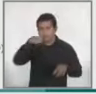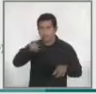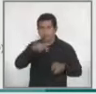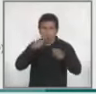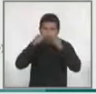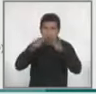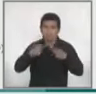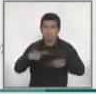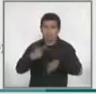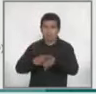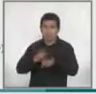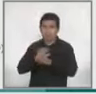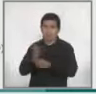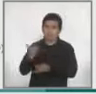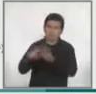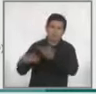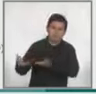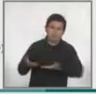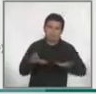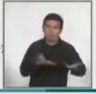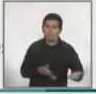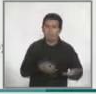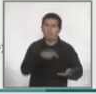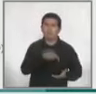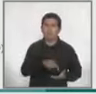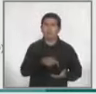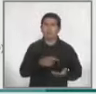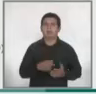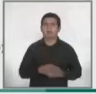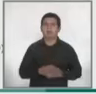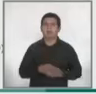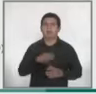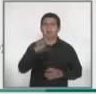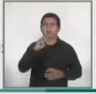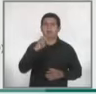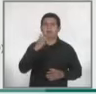de pacientes por COVID, la ocupación es del